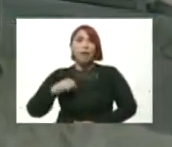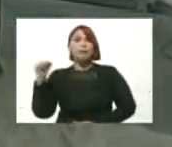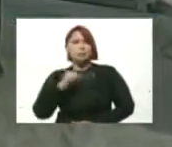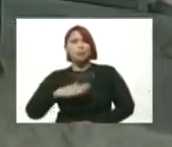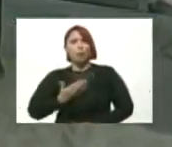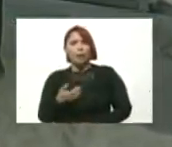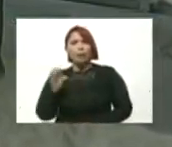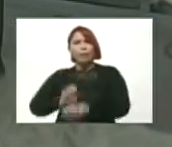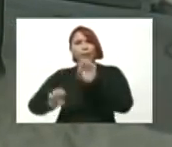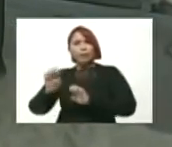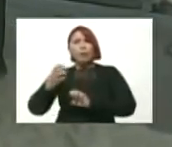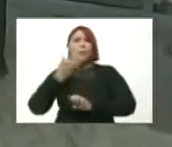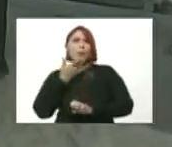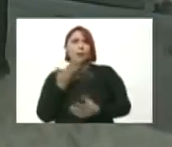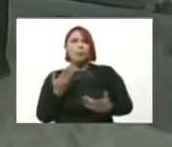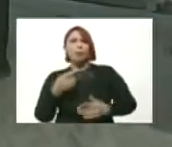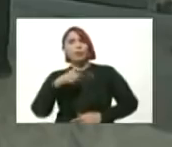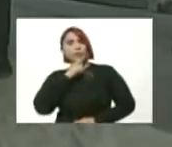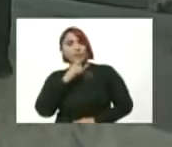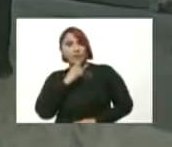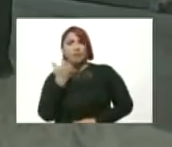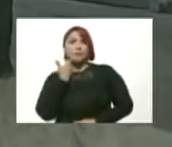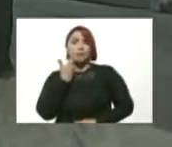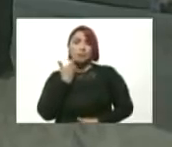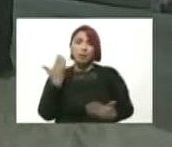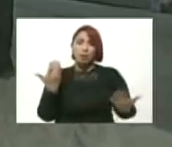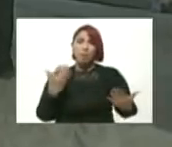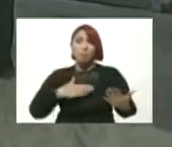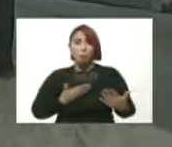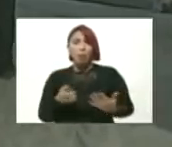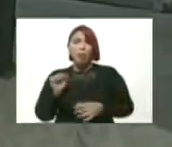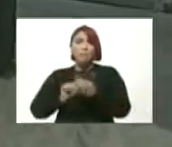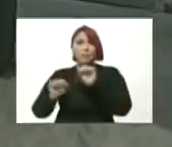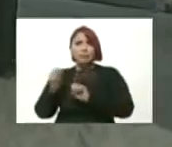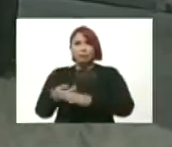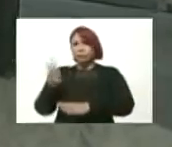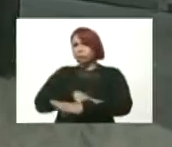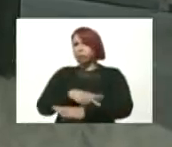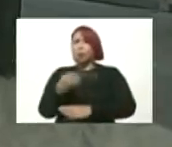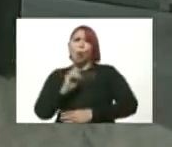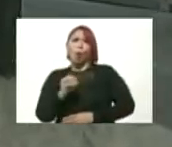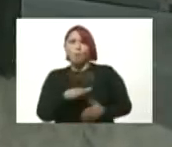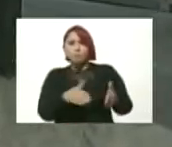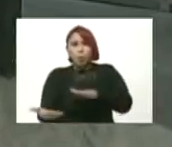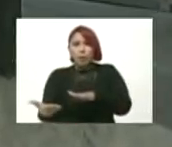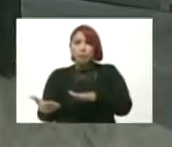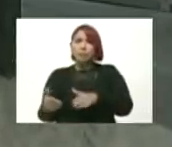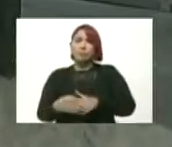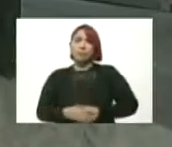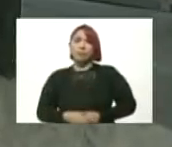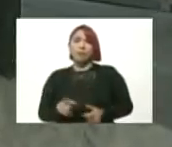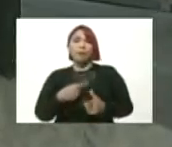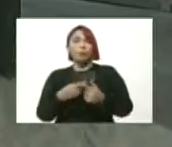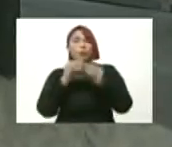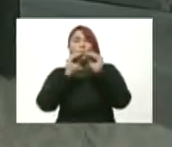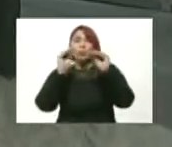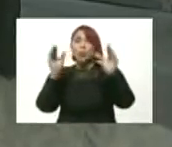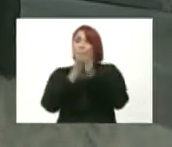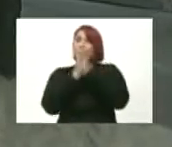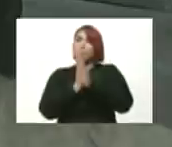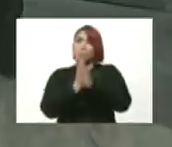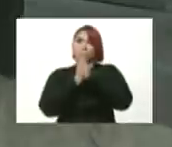evitar que nos compliquemos con la enfermedad puede evitar que agrave hemos puede evitar fallecimientos así que el llamado es